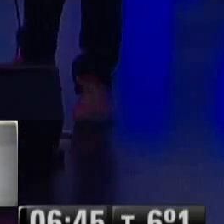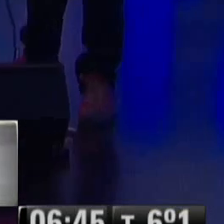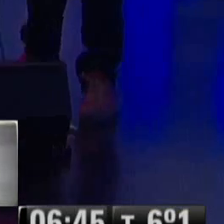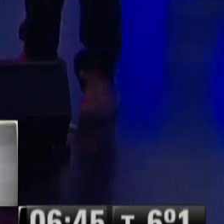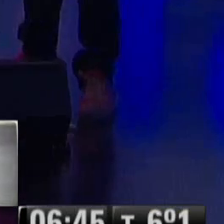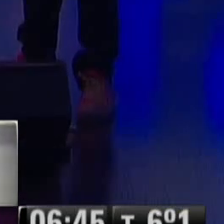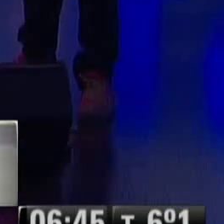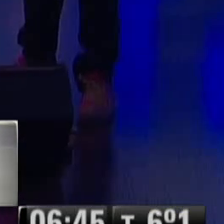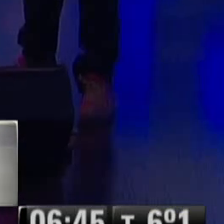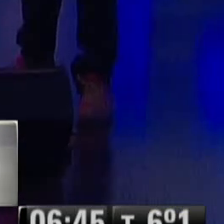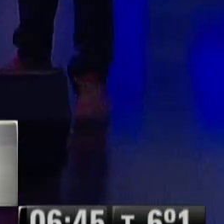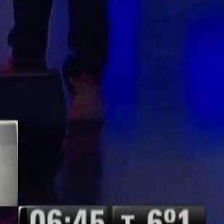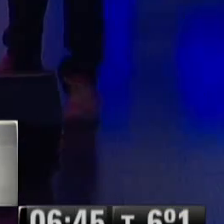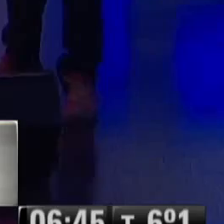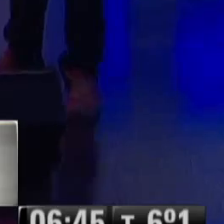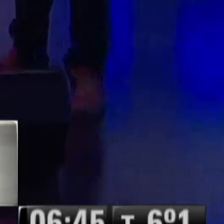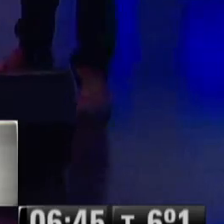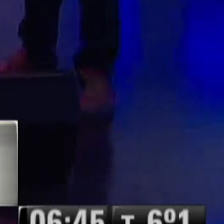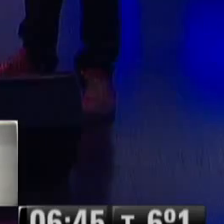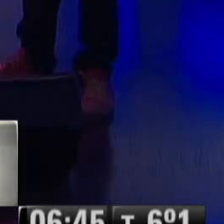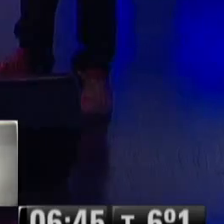Los amigos del barrio pueden